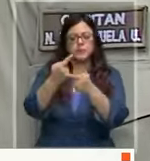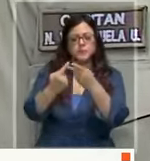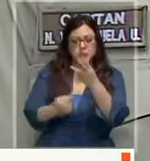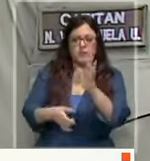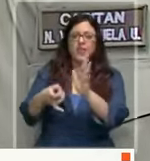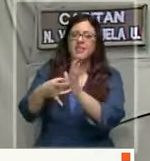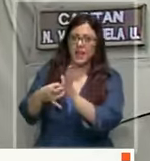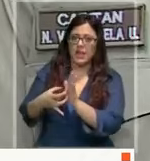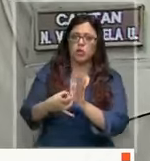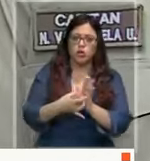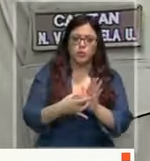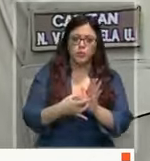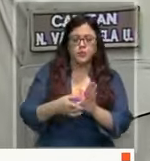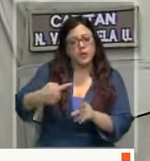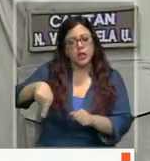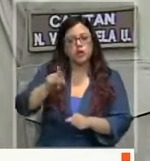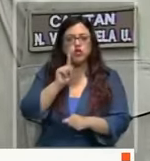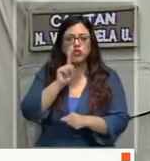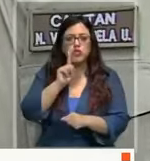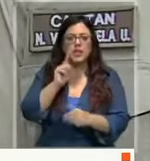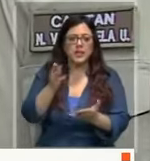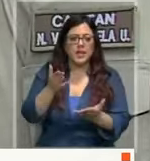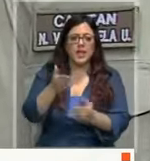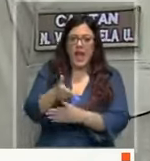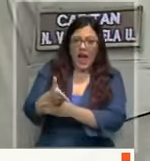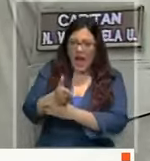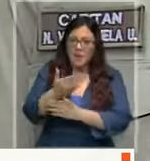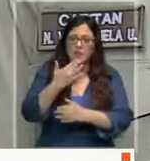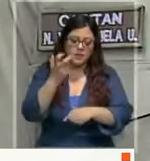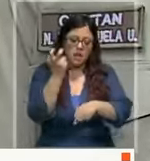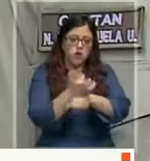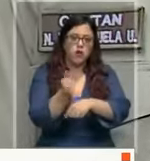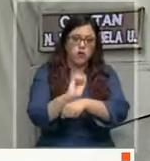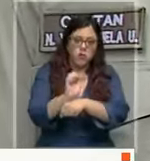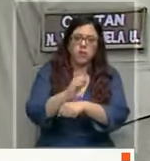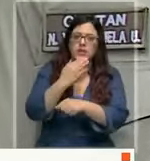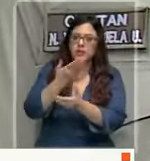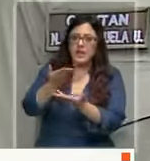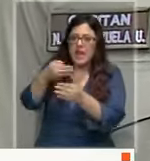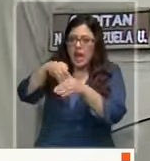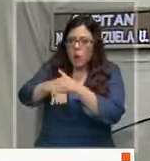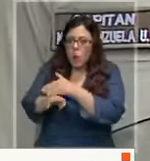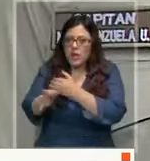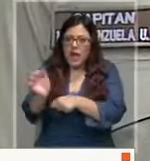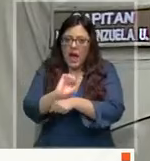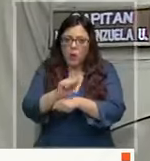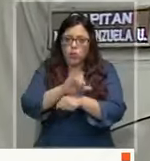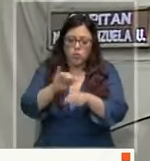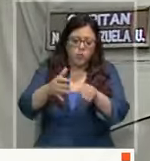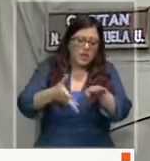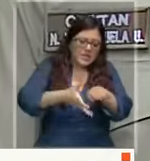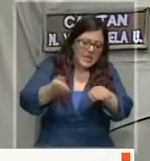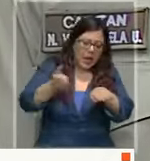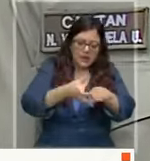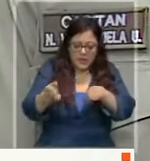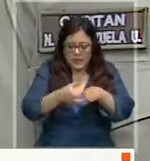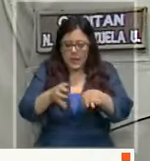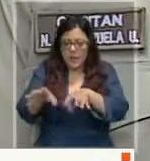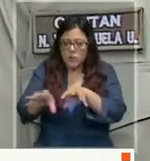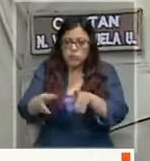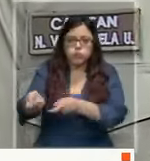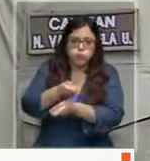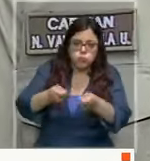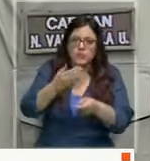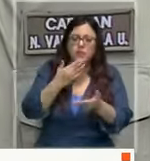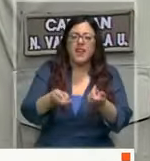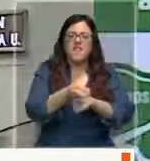ilícitas. Mantenían armas, se dedicaban a robos de vehículos y a receptación de vehículos y después los desarmaban. Mantenían también tráfico de drogas,